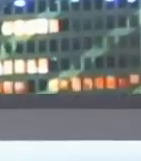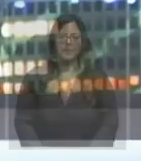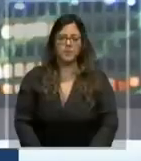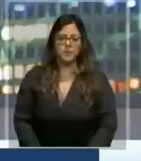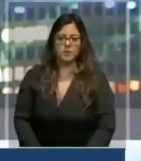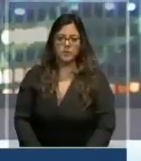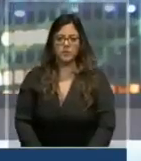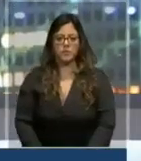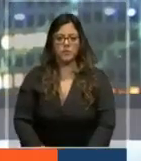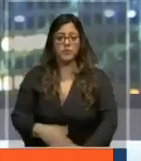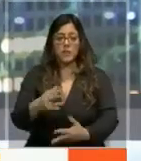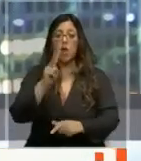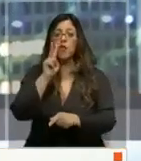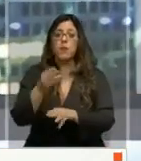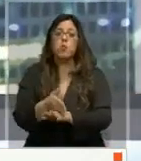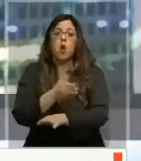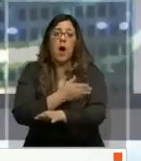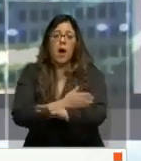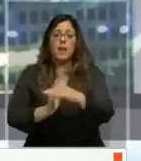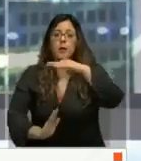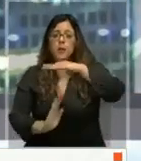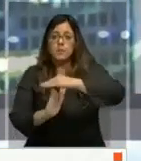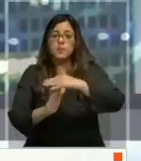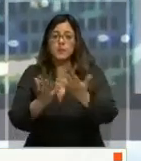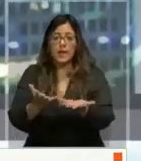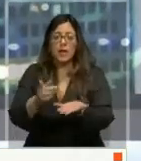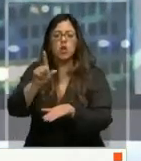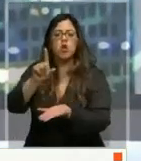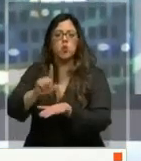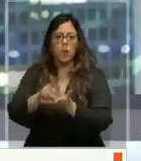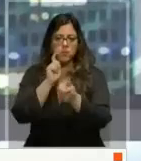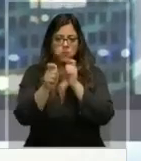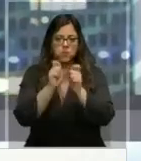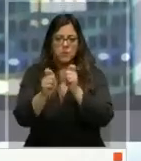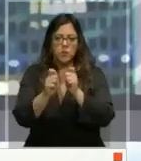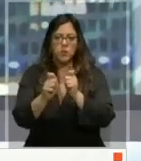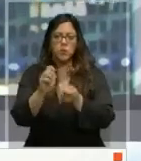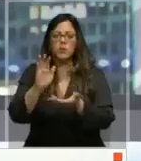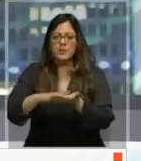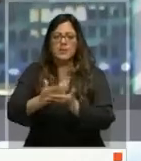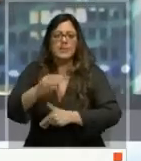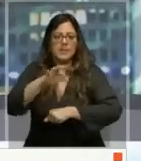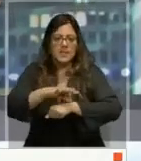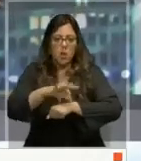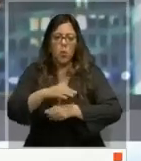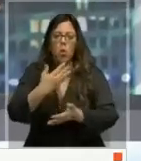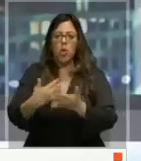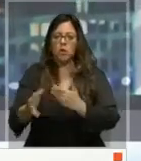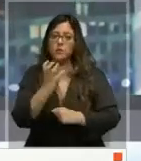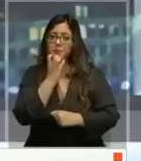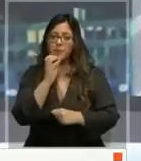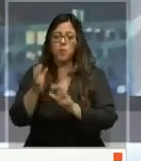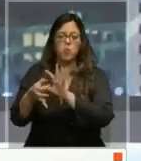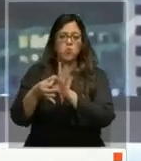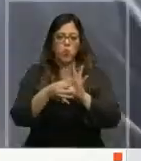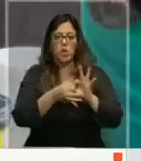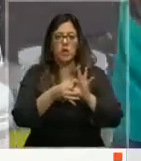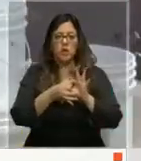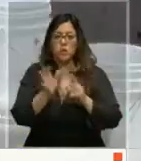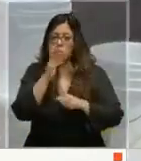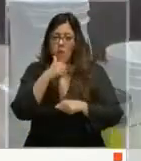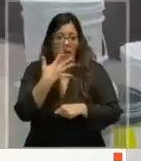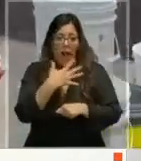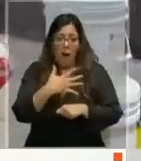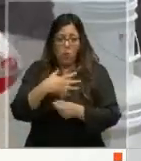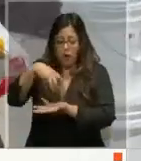Lo veíamos antes de la pausa, se decretó zona de riesgo sanitario en Antofagasta tras quedarse sin agua potable debido a una falla eléctrica en una